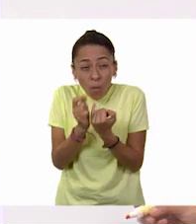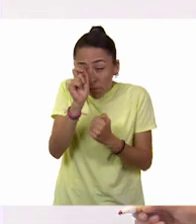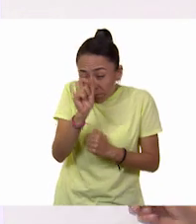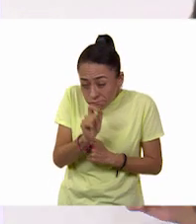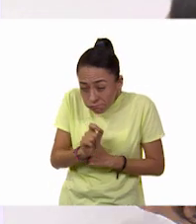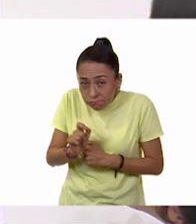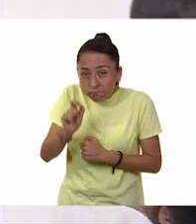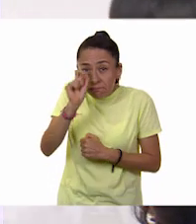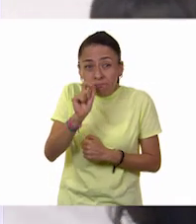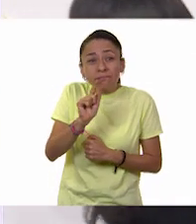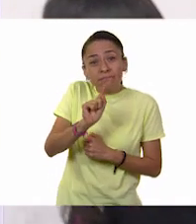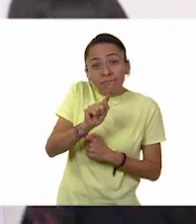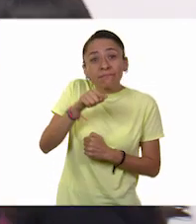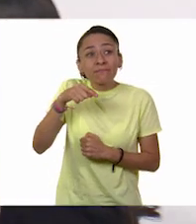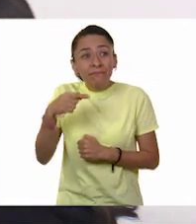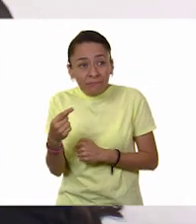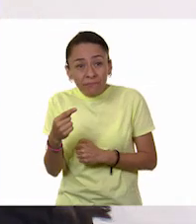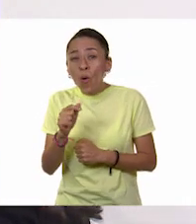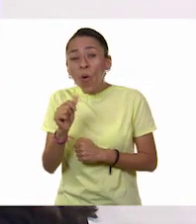la palabra mayor.